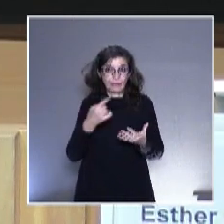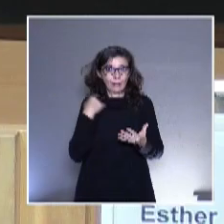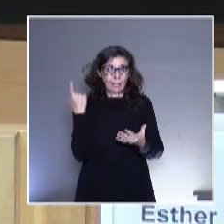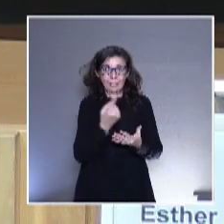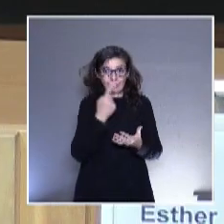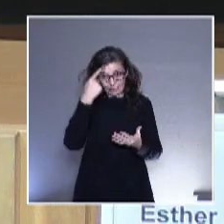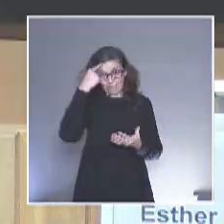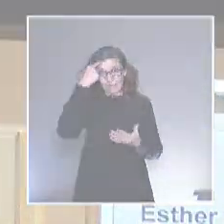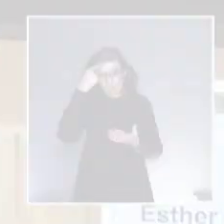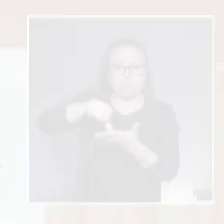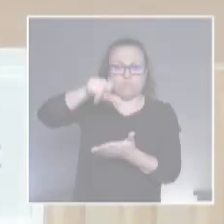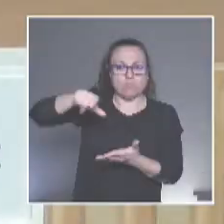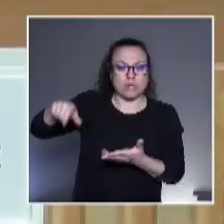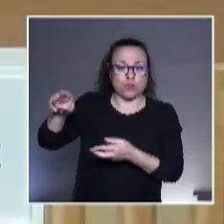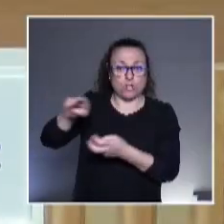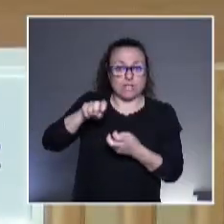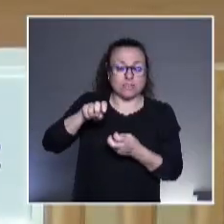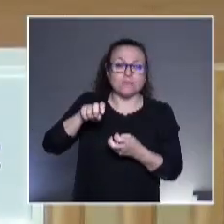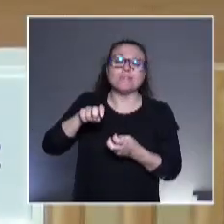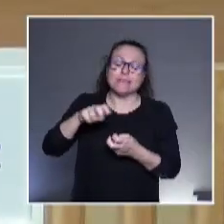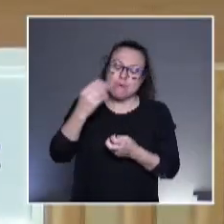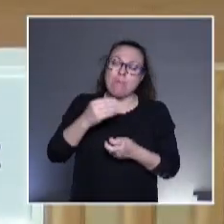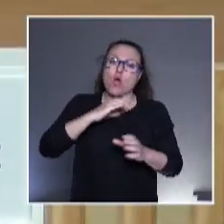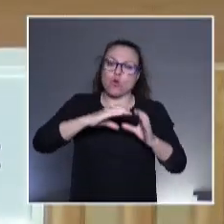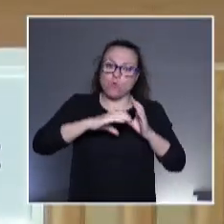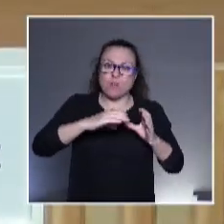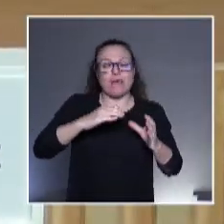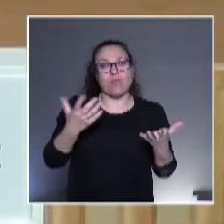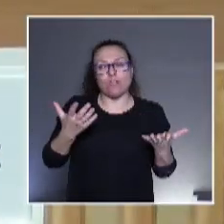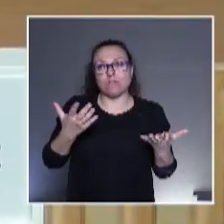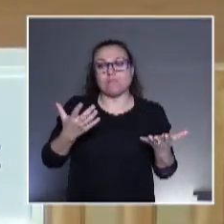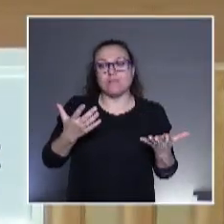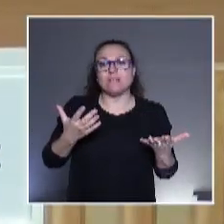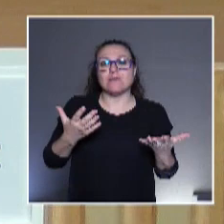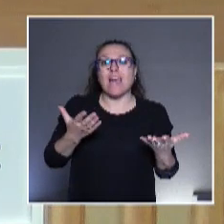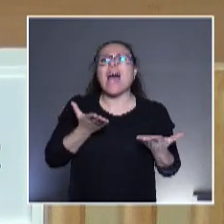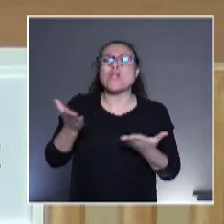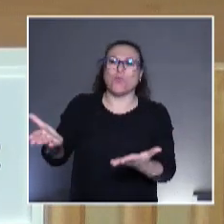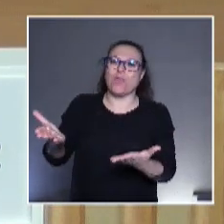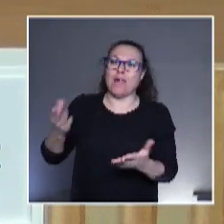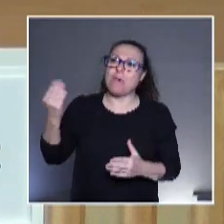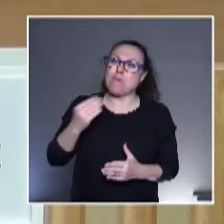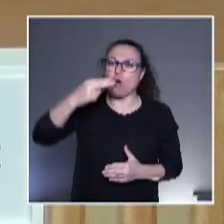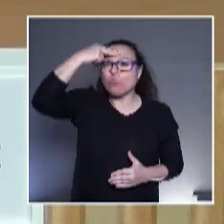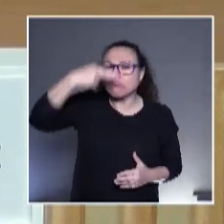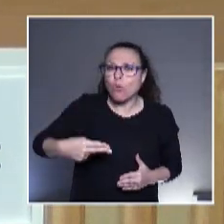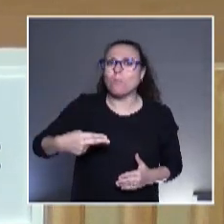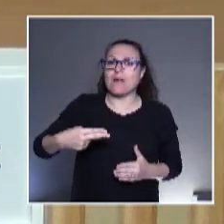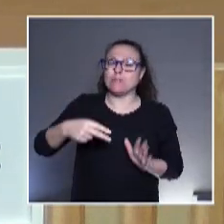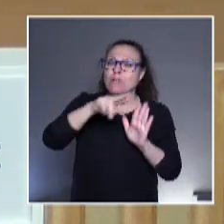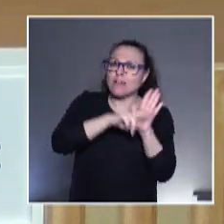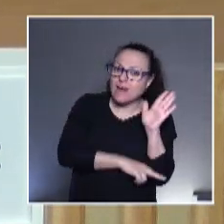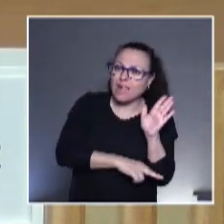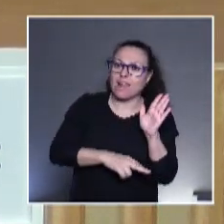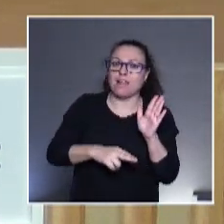cuenta desde un primer momento una mejor comunicación está claro que va a favor de de la mejora del cumplimiento voluntario de la